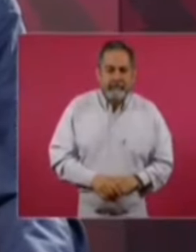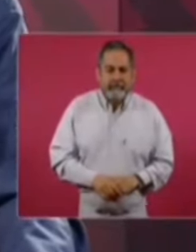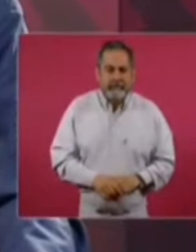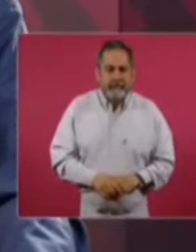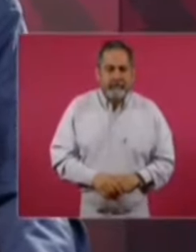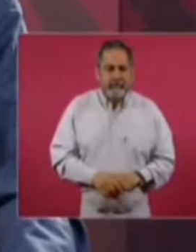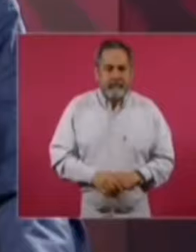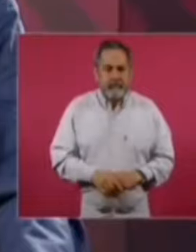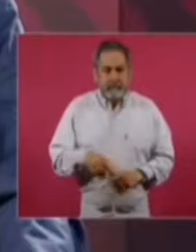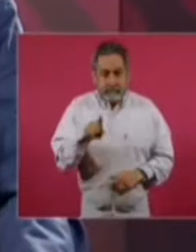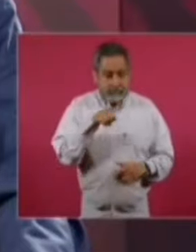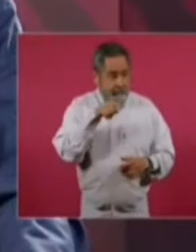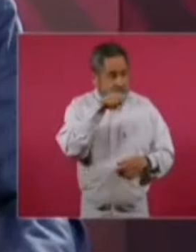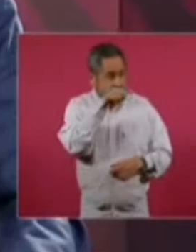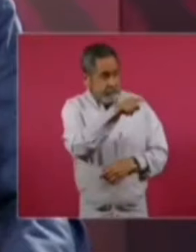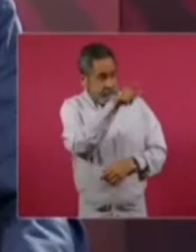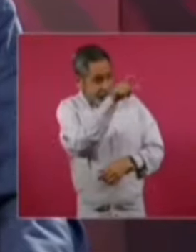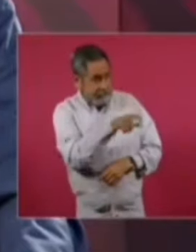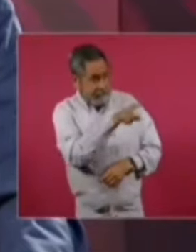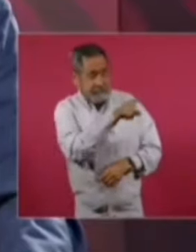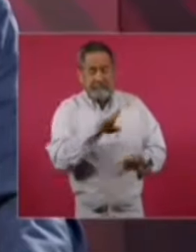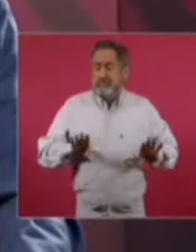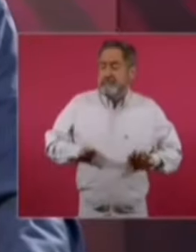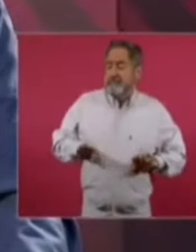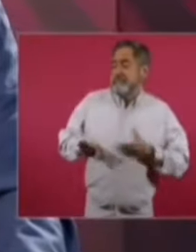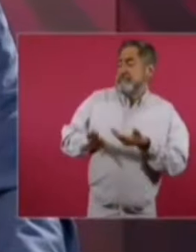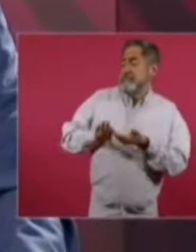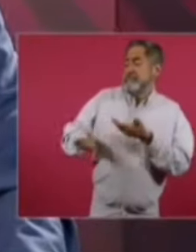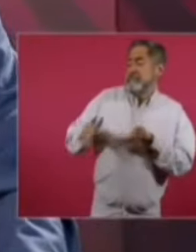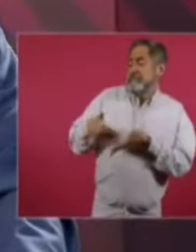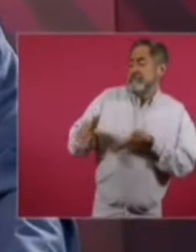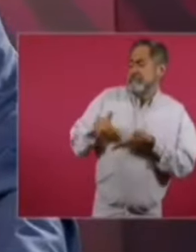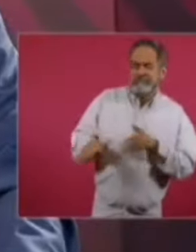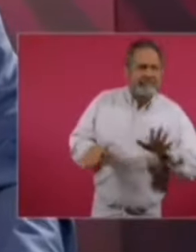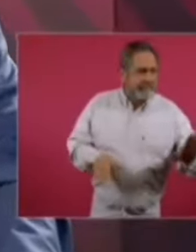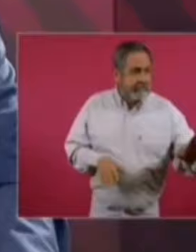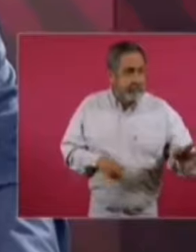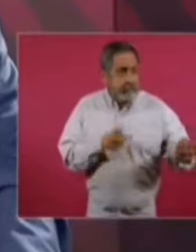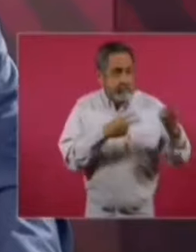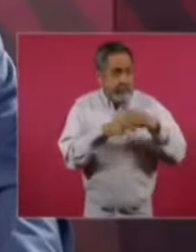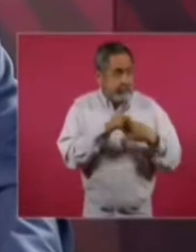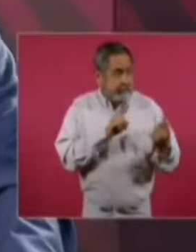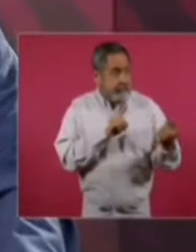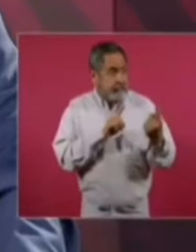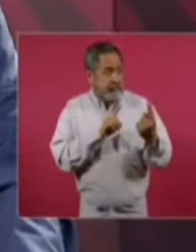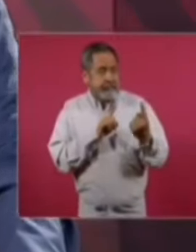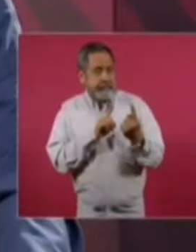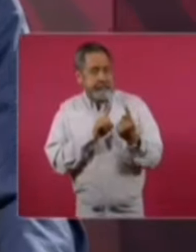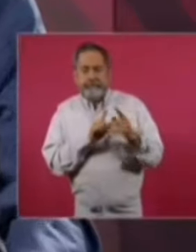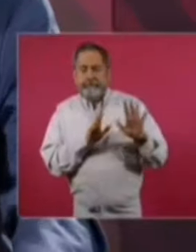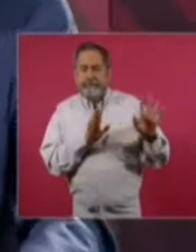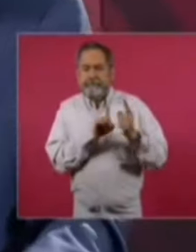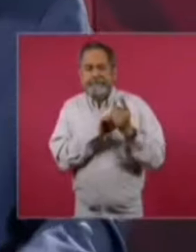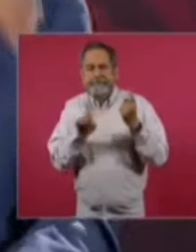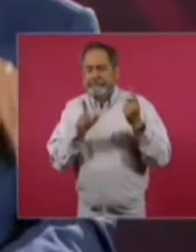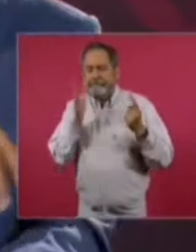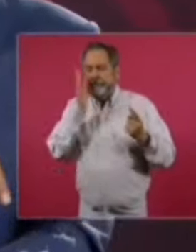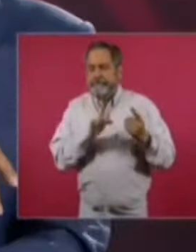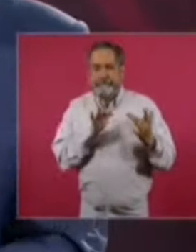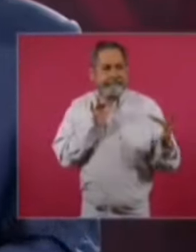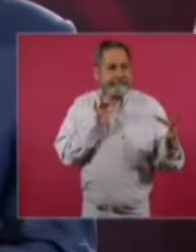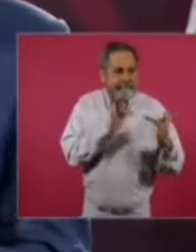Cuando vean a un clasista, a un racista, si viene caminando en una acera, cámbiense.